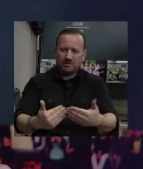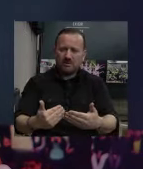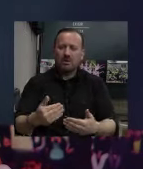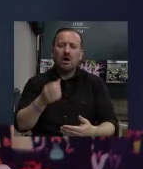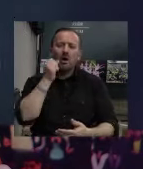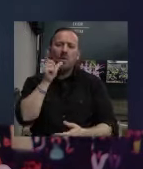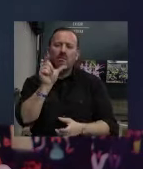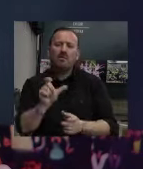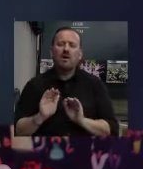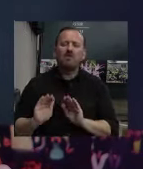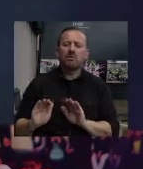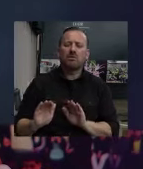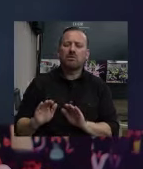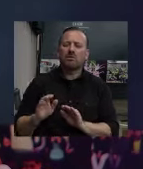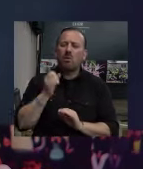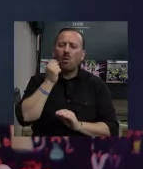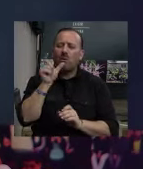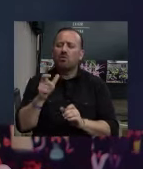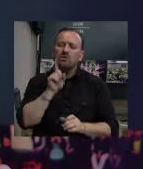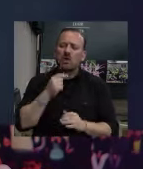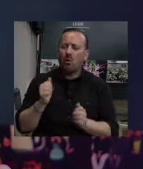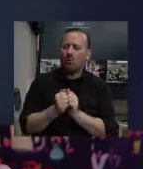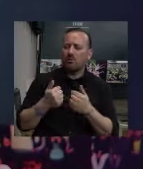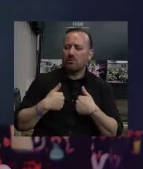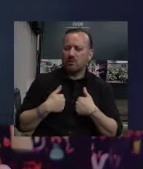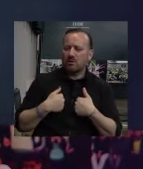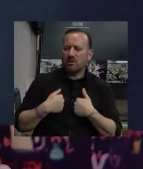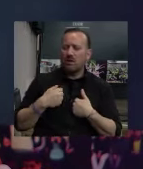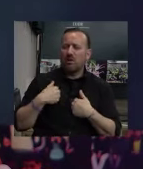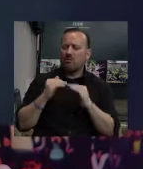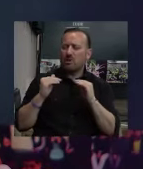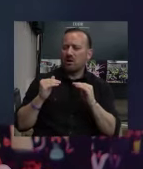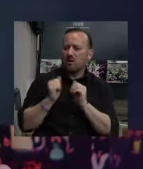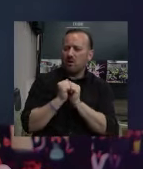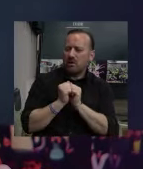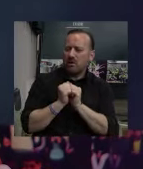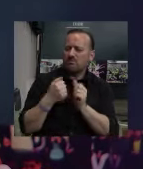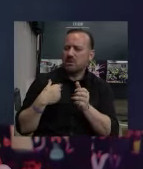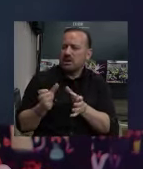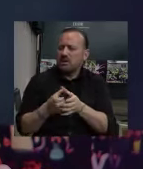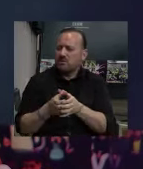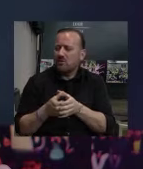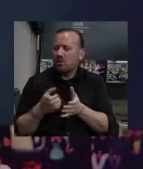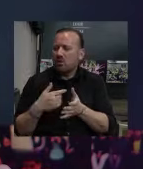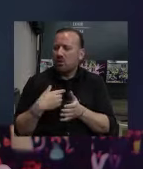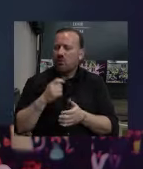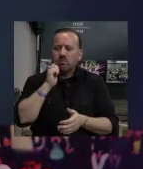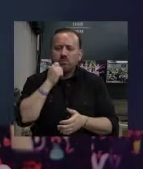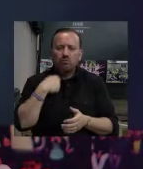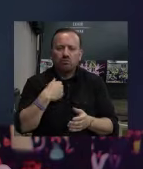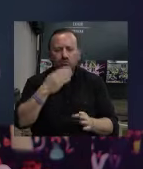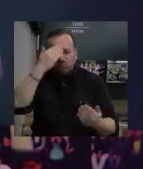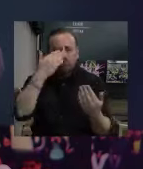apoyar quién va a estar conmigo Quién es mi par Quién es mi equipo con quién me voy a